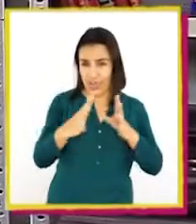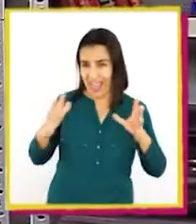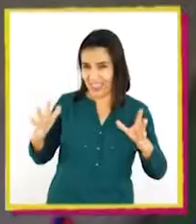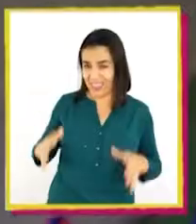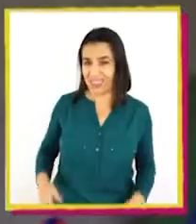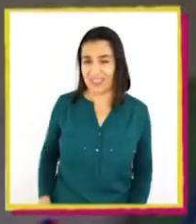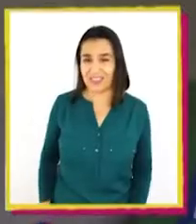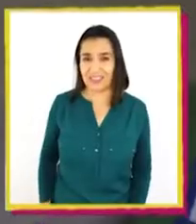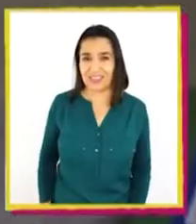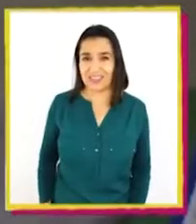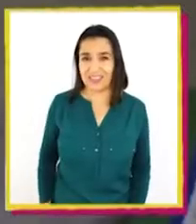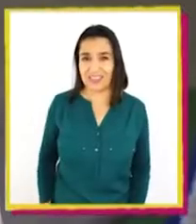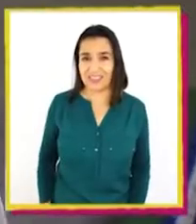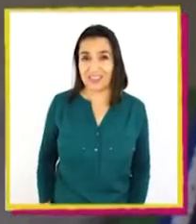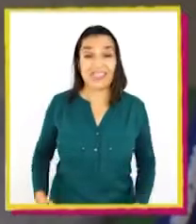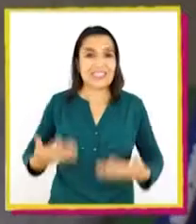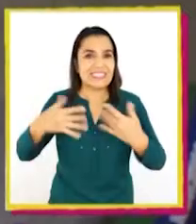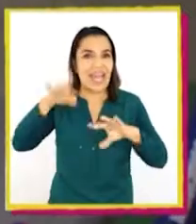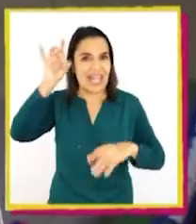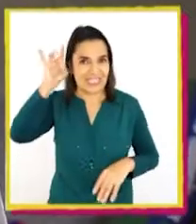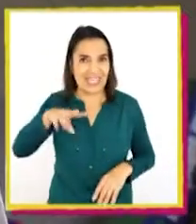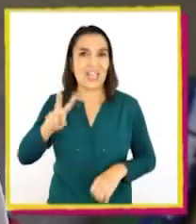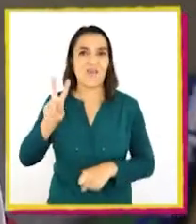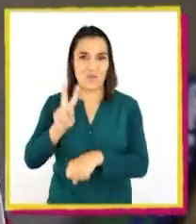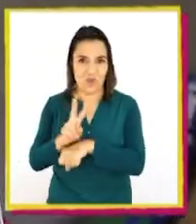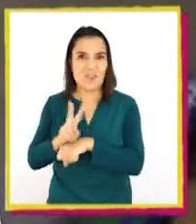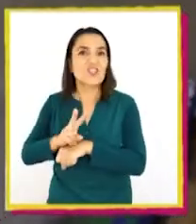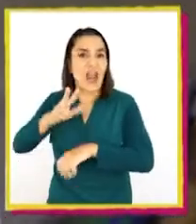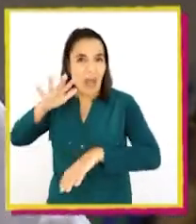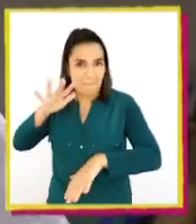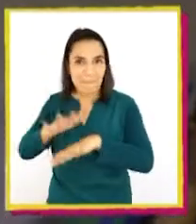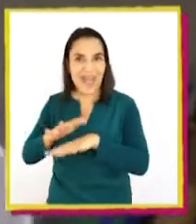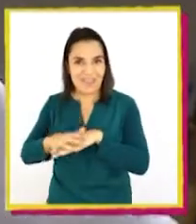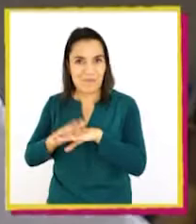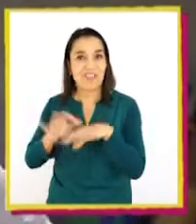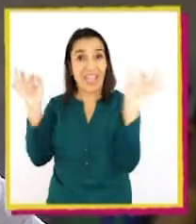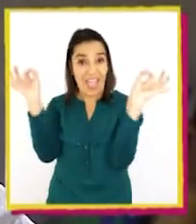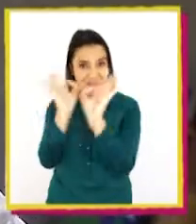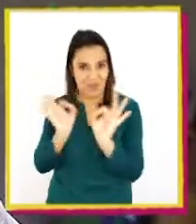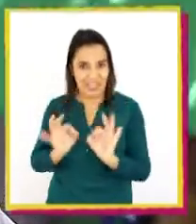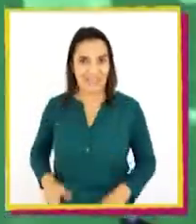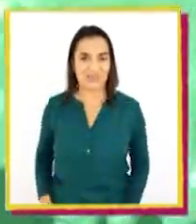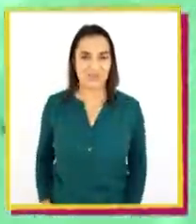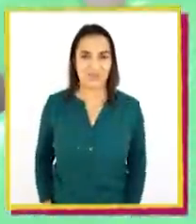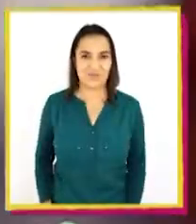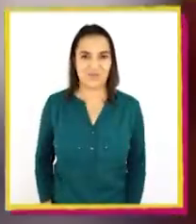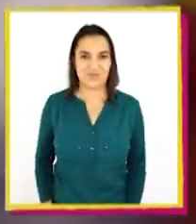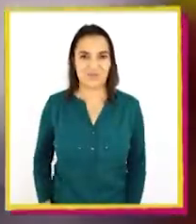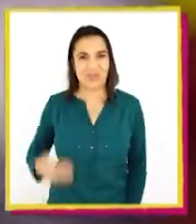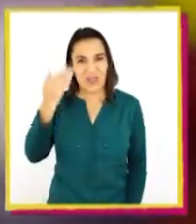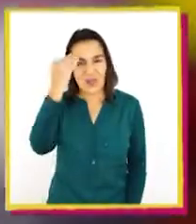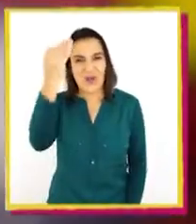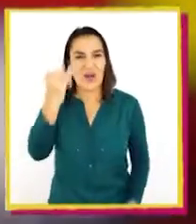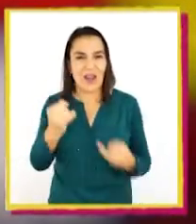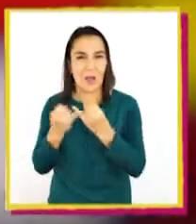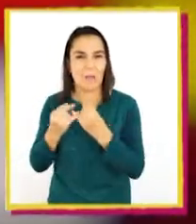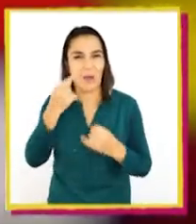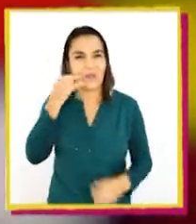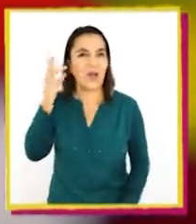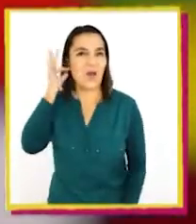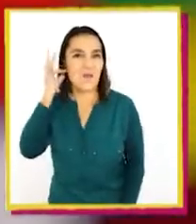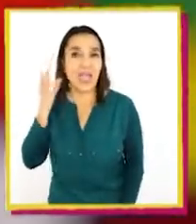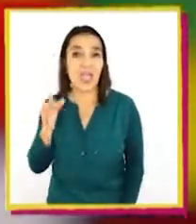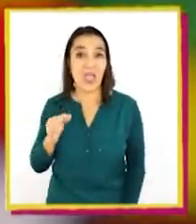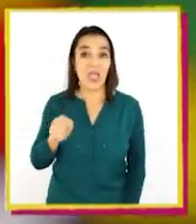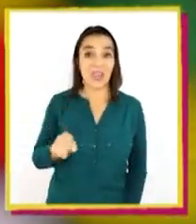este? ¡Ya sé! La profesora de matemática nos explica. Hola amigos y